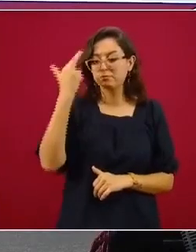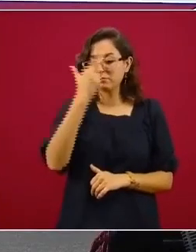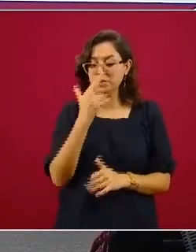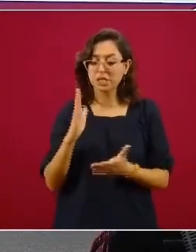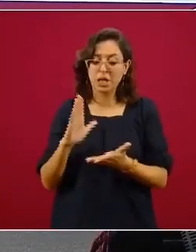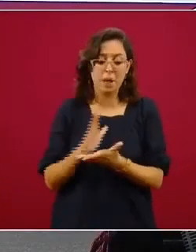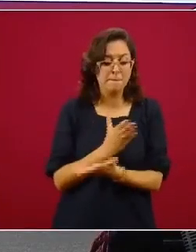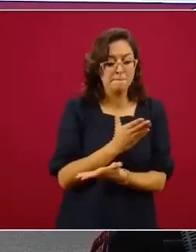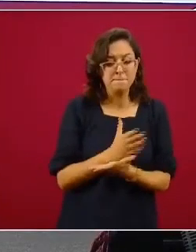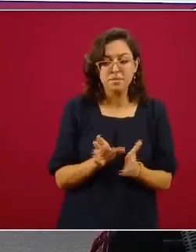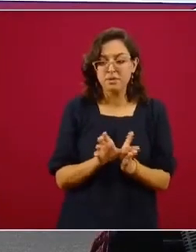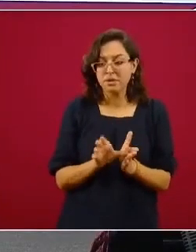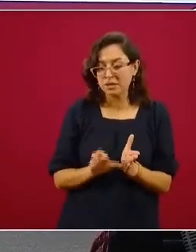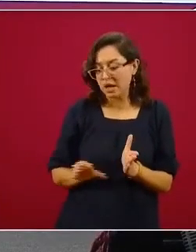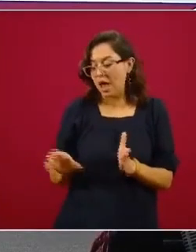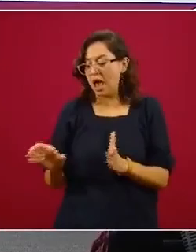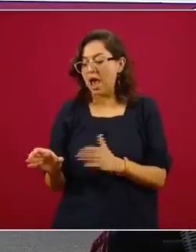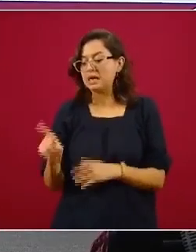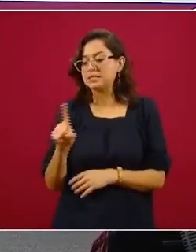protocolo de estudios,